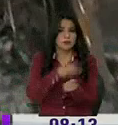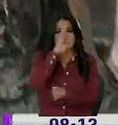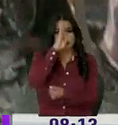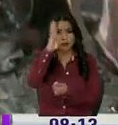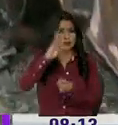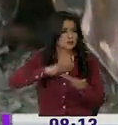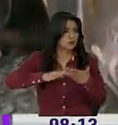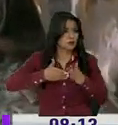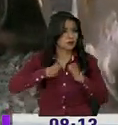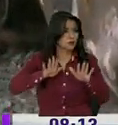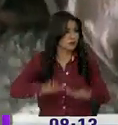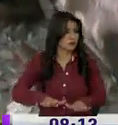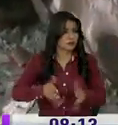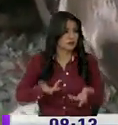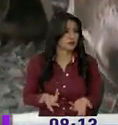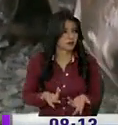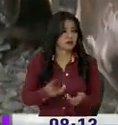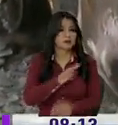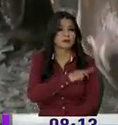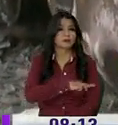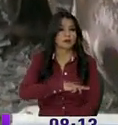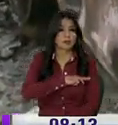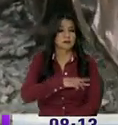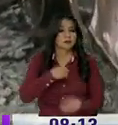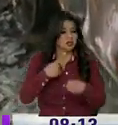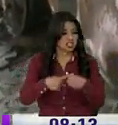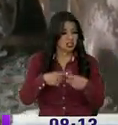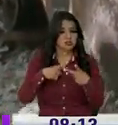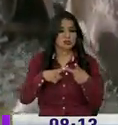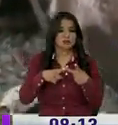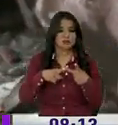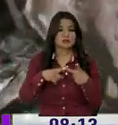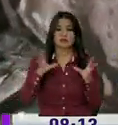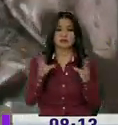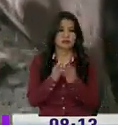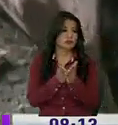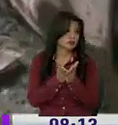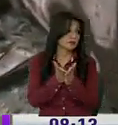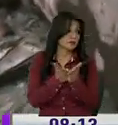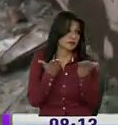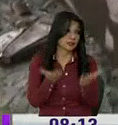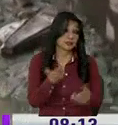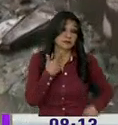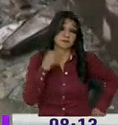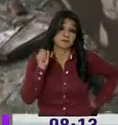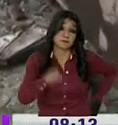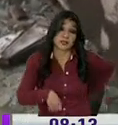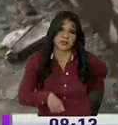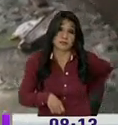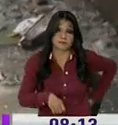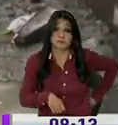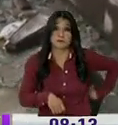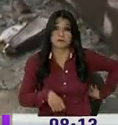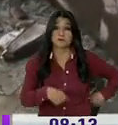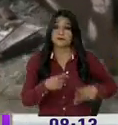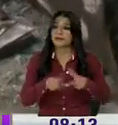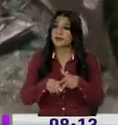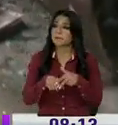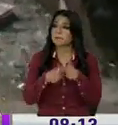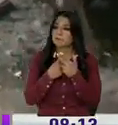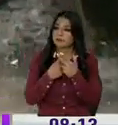comunitaria, en el municipio de Quito y en todos los servicios que podemos ofrecerles. ¿Se va a iniciar, coronel, tal vez